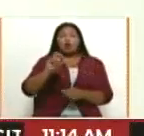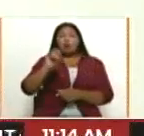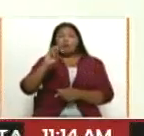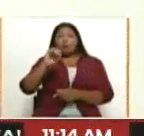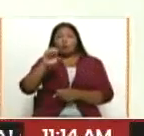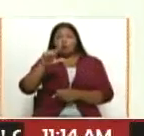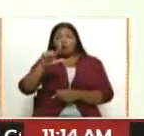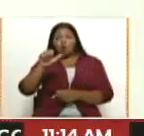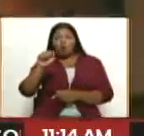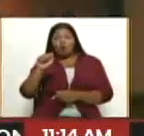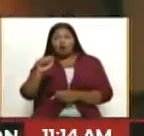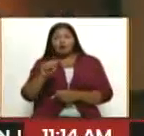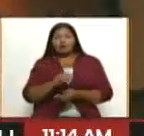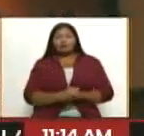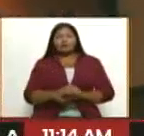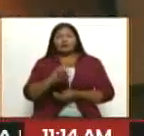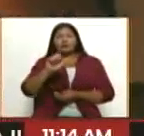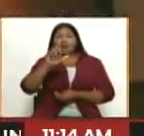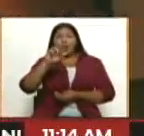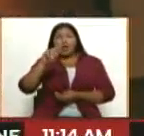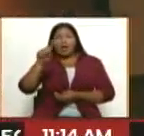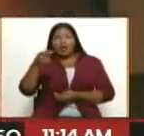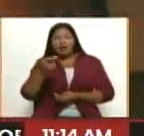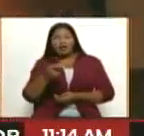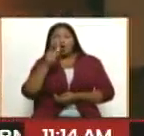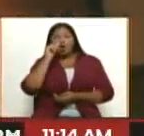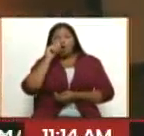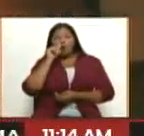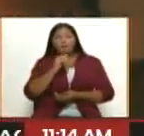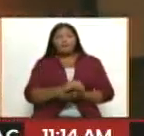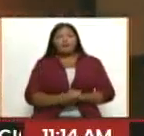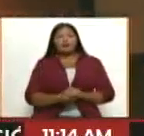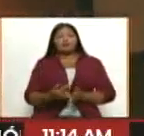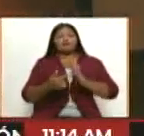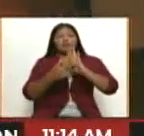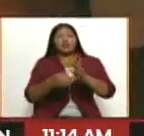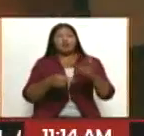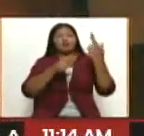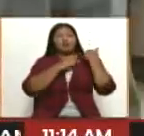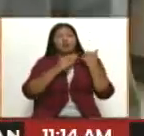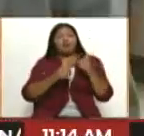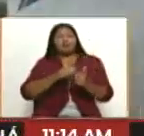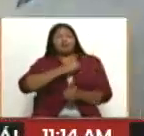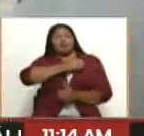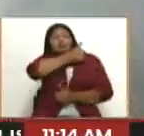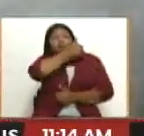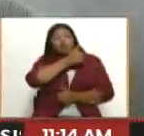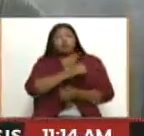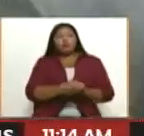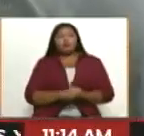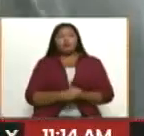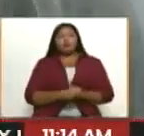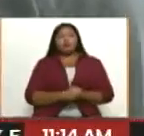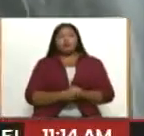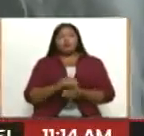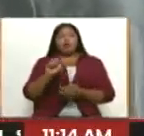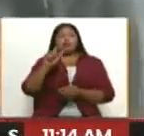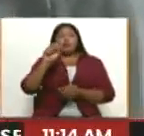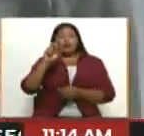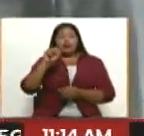Gallegos, CELAR. Roberto Hernández Montoya desempeñó el cargo de director de la editorial del Ateneo de